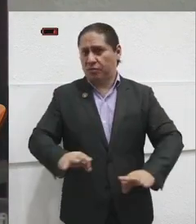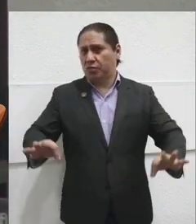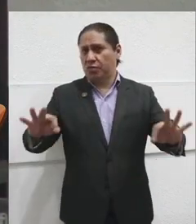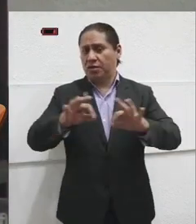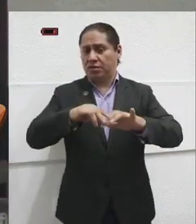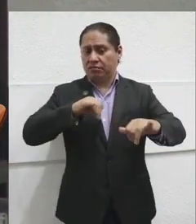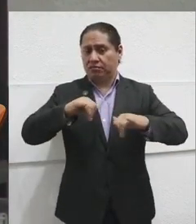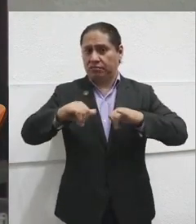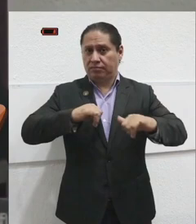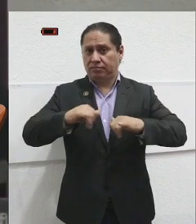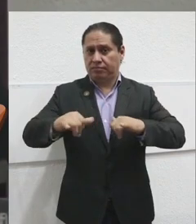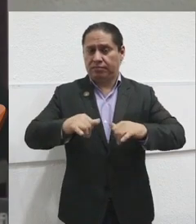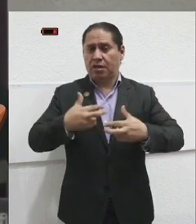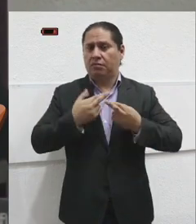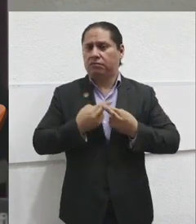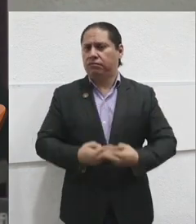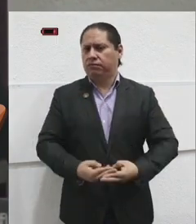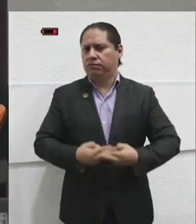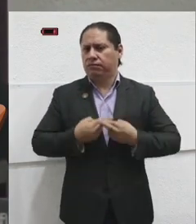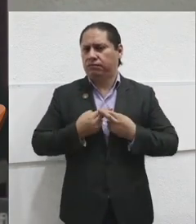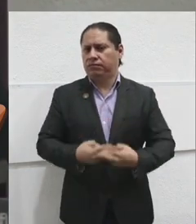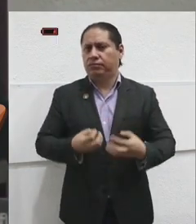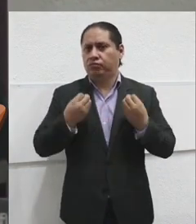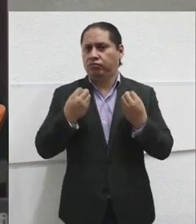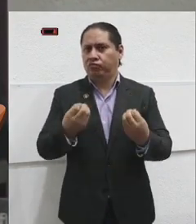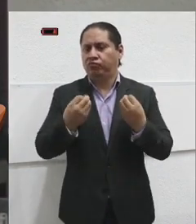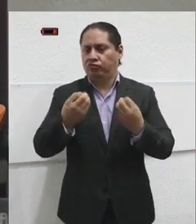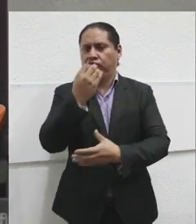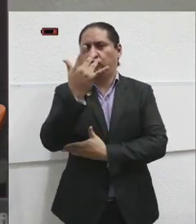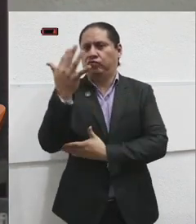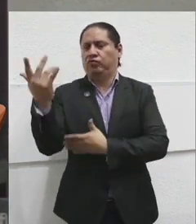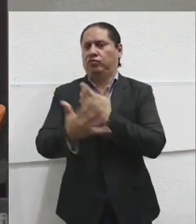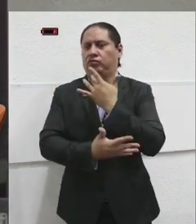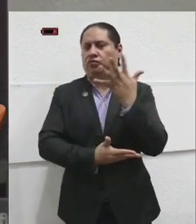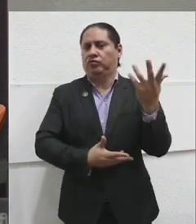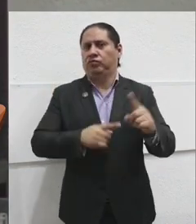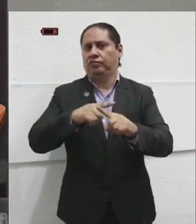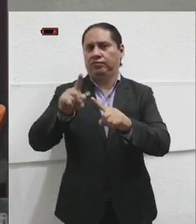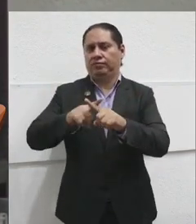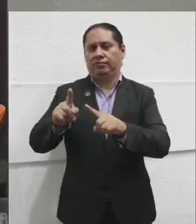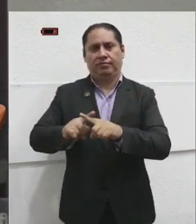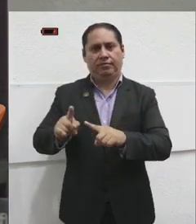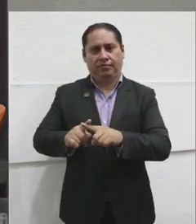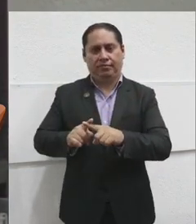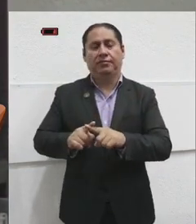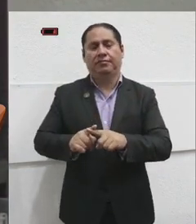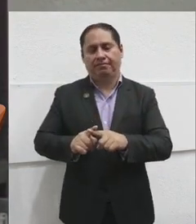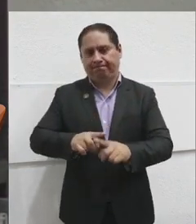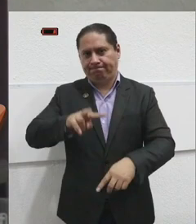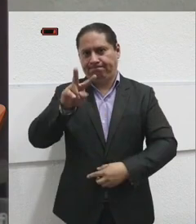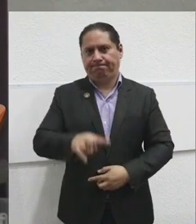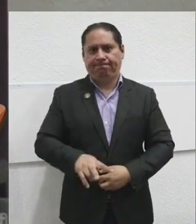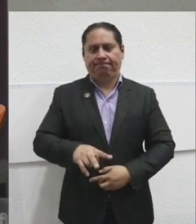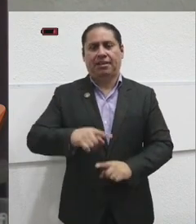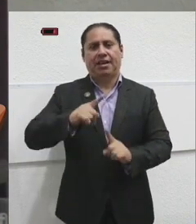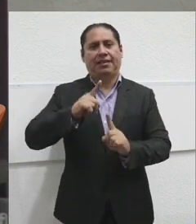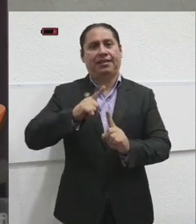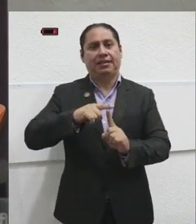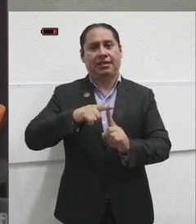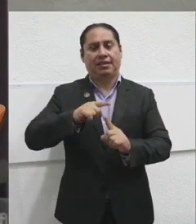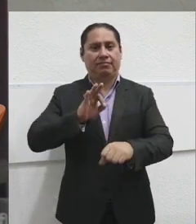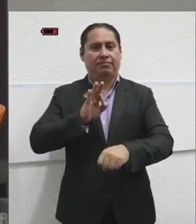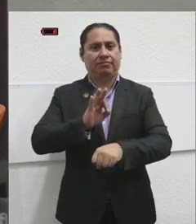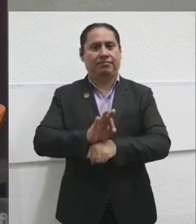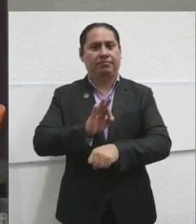entidad federativa rica en biodiversidad, y es por ello que es una tarea fundamental la